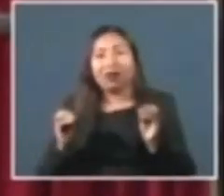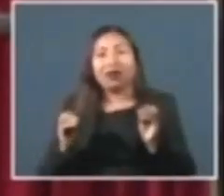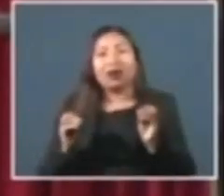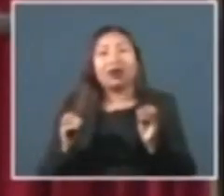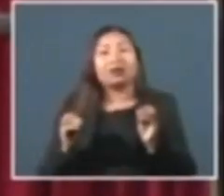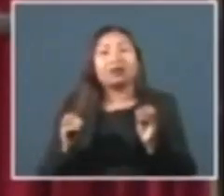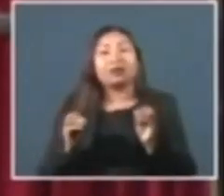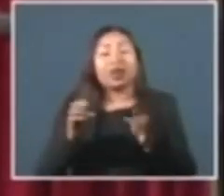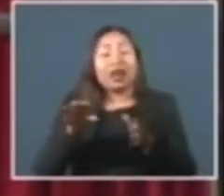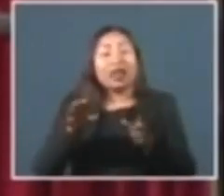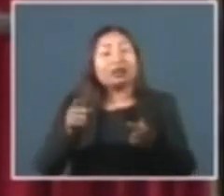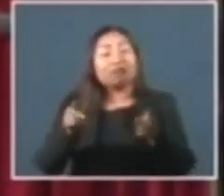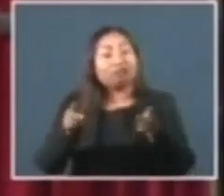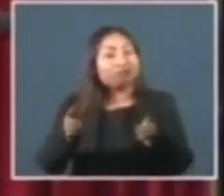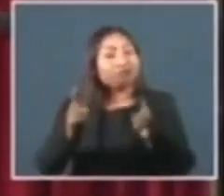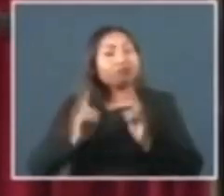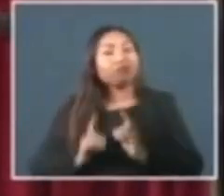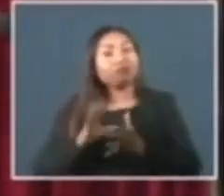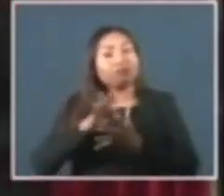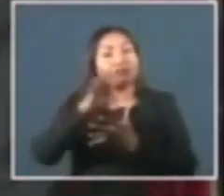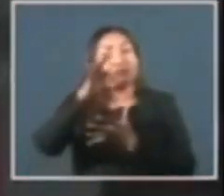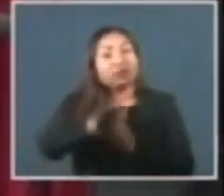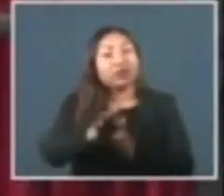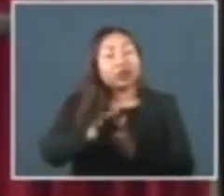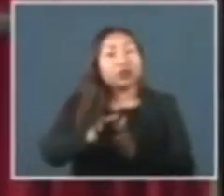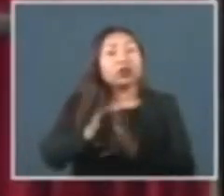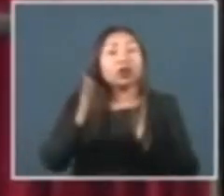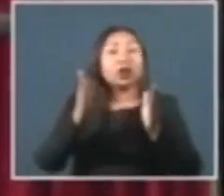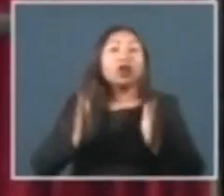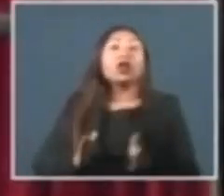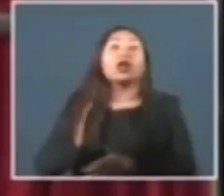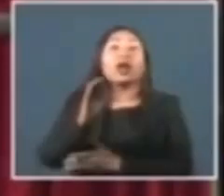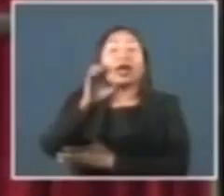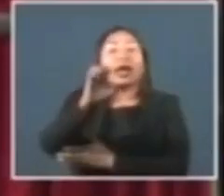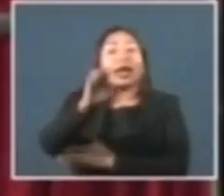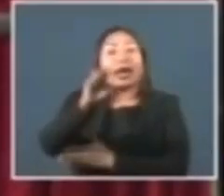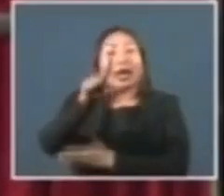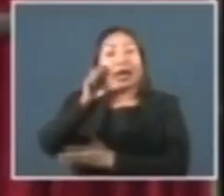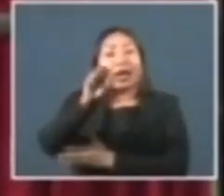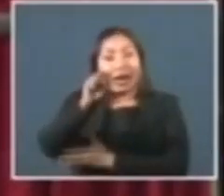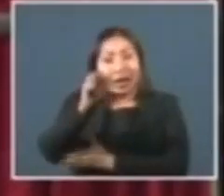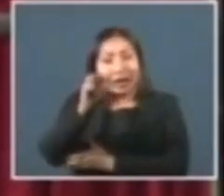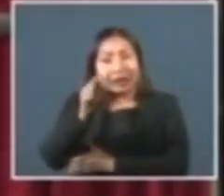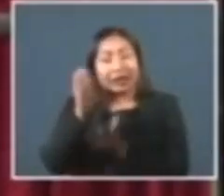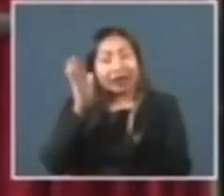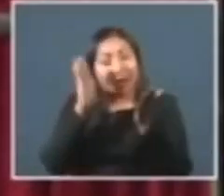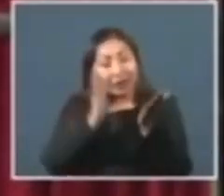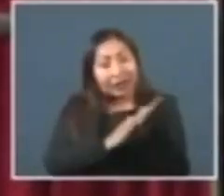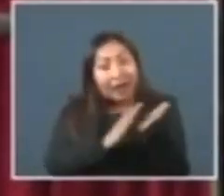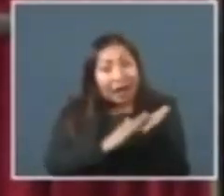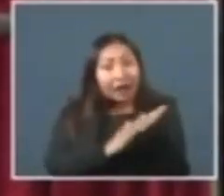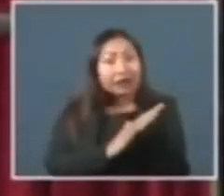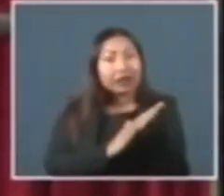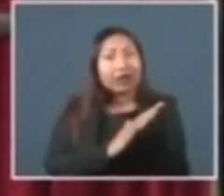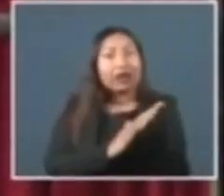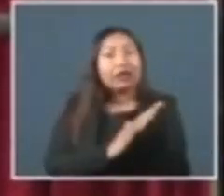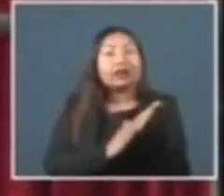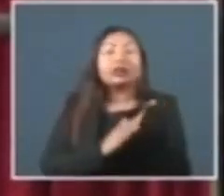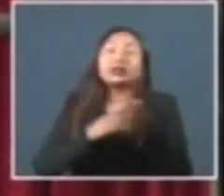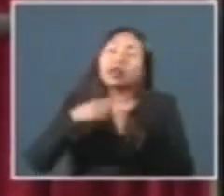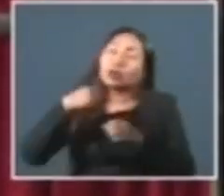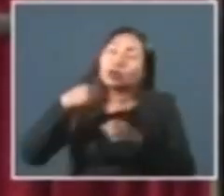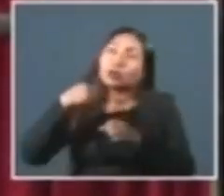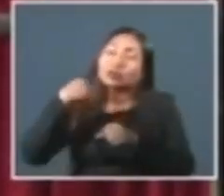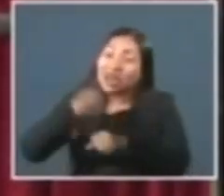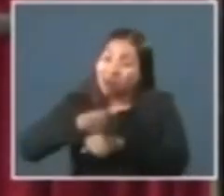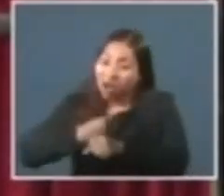defensora adjunta, Elsa Fernández, nos mandó todas las cartas de las vejaciones y hostigamiento laboral que